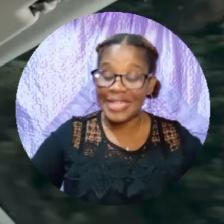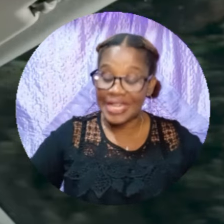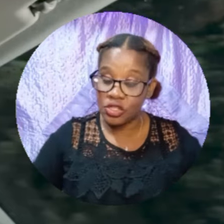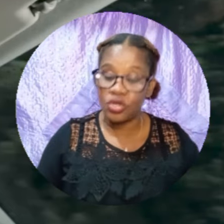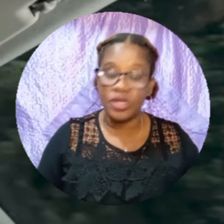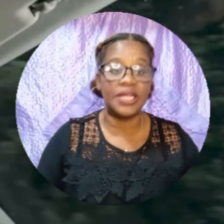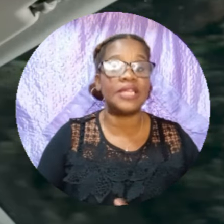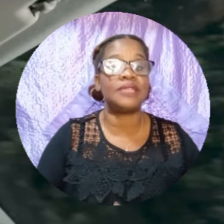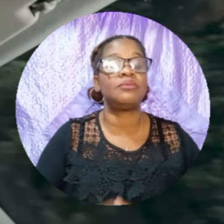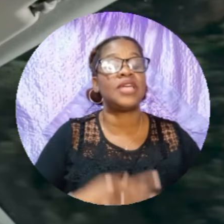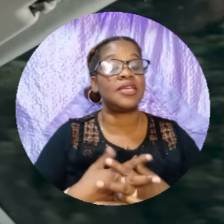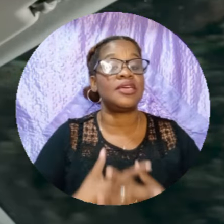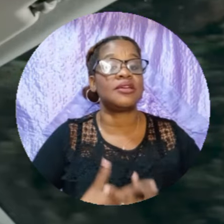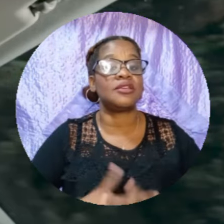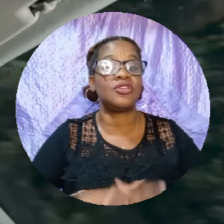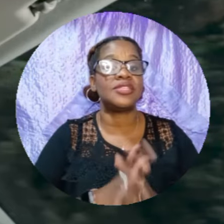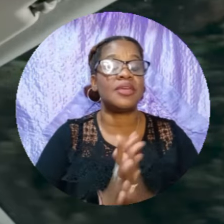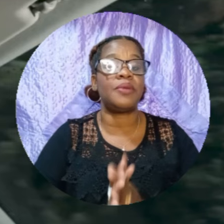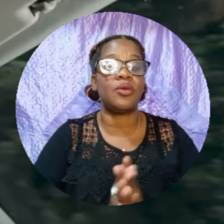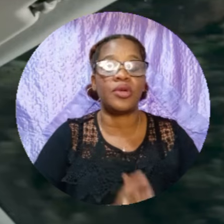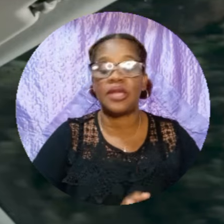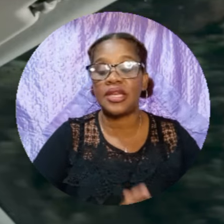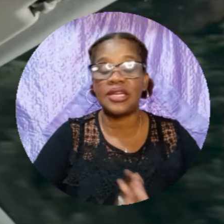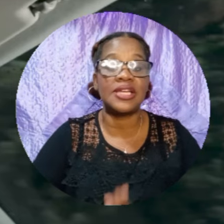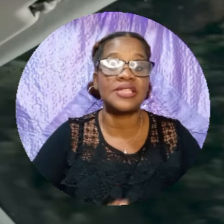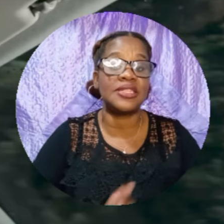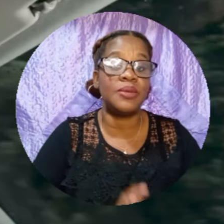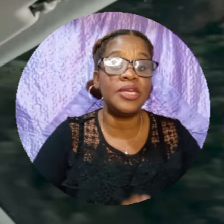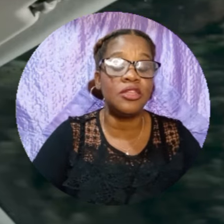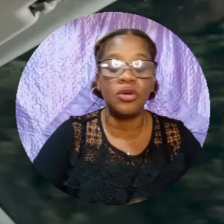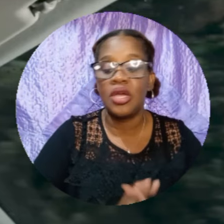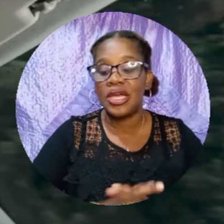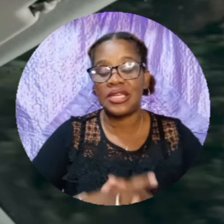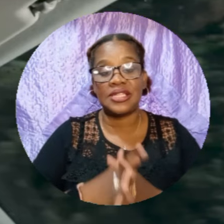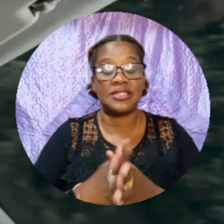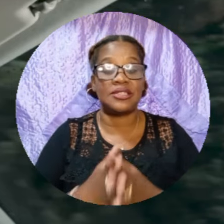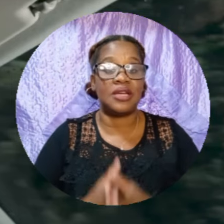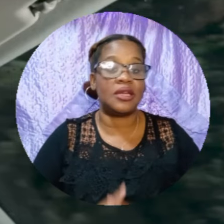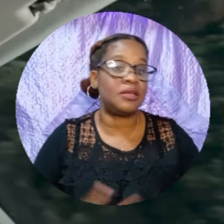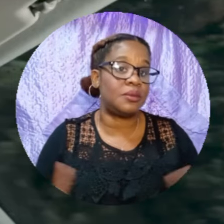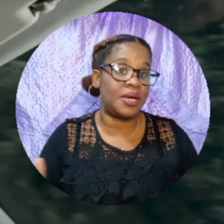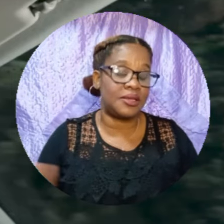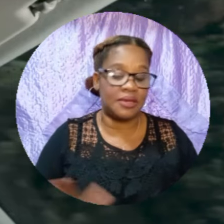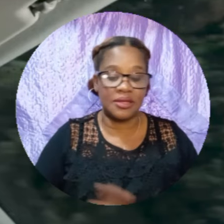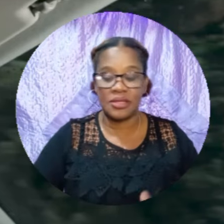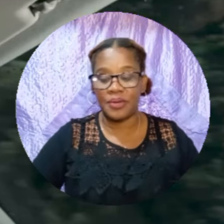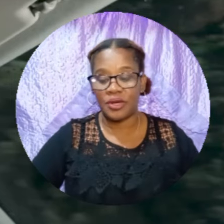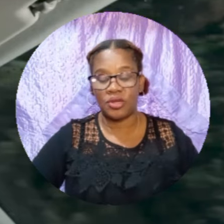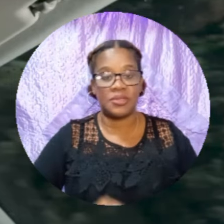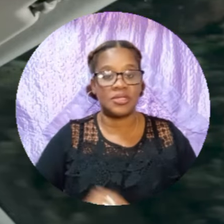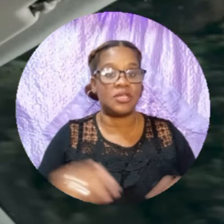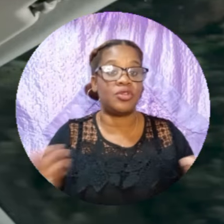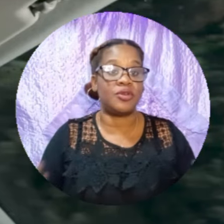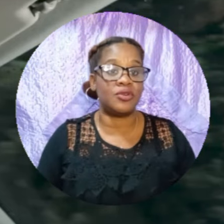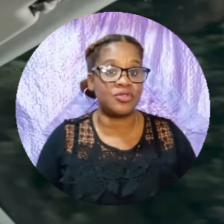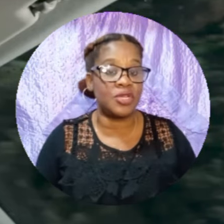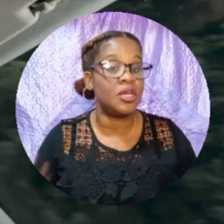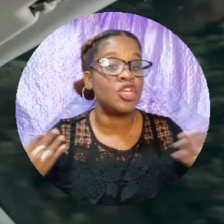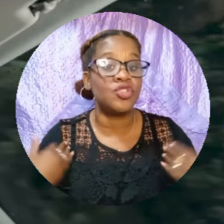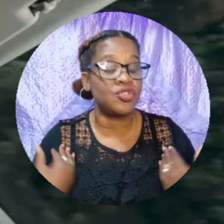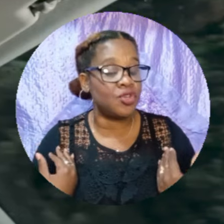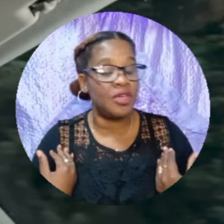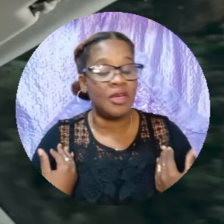saben que yo en mi cajita de descripciones siempre les voy a dejar el enlace del vídeo, el enlace del canal, de más está decir, para los que me siguen lo deben